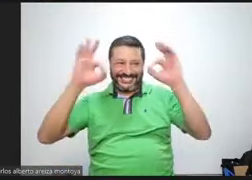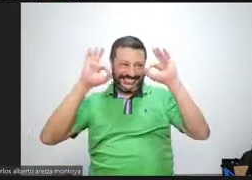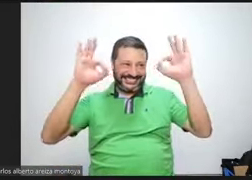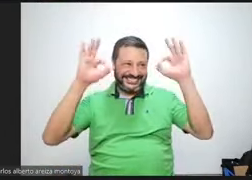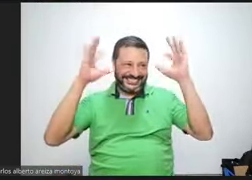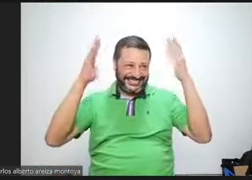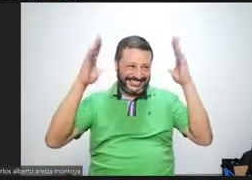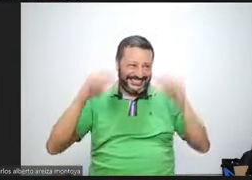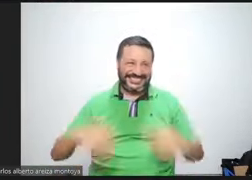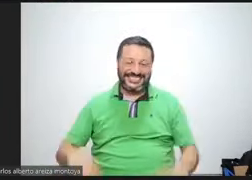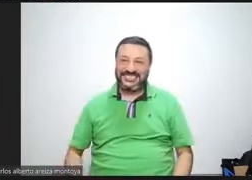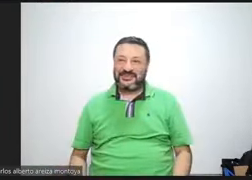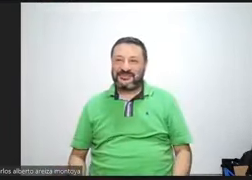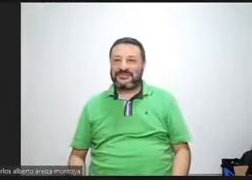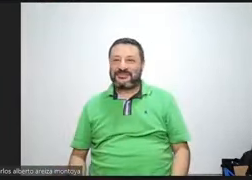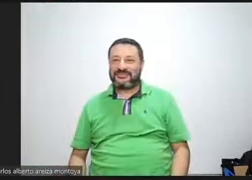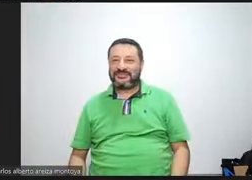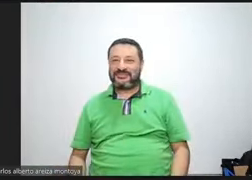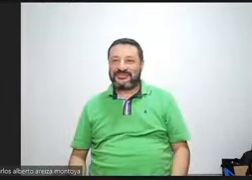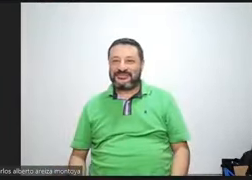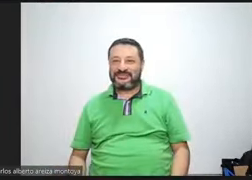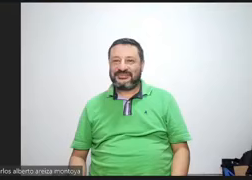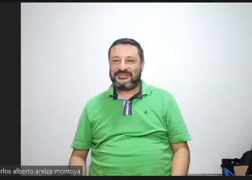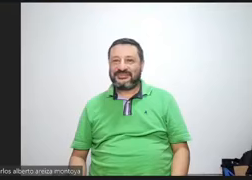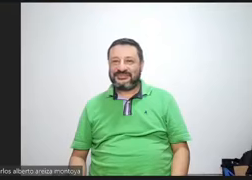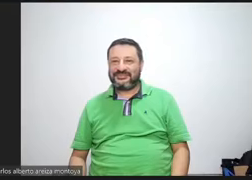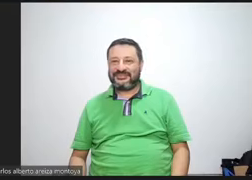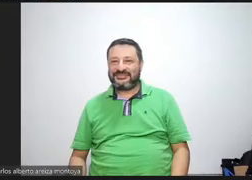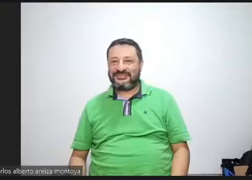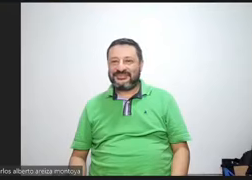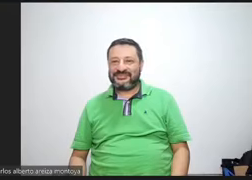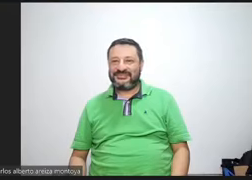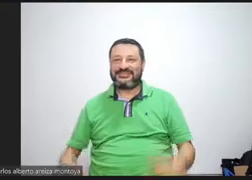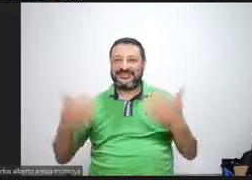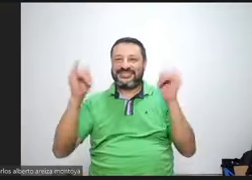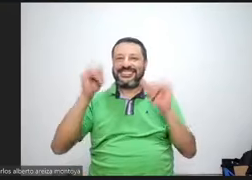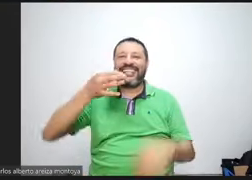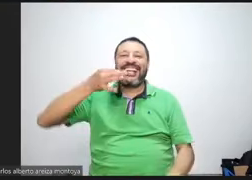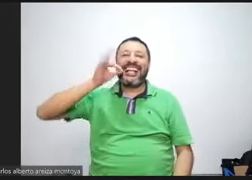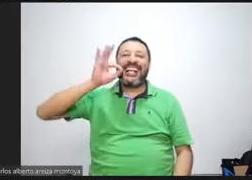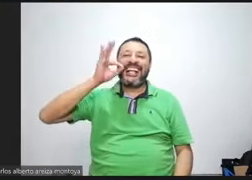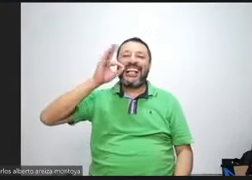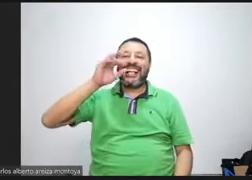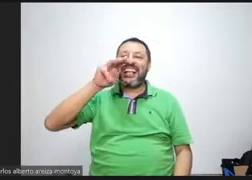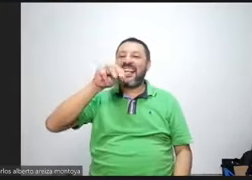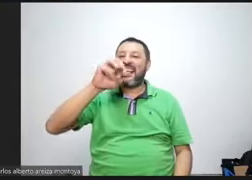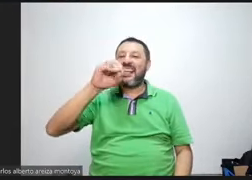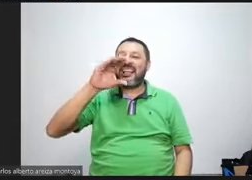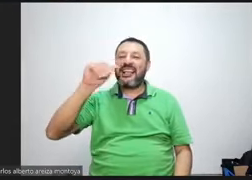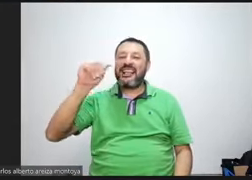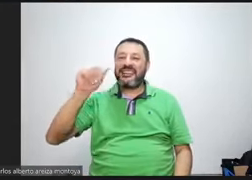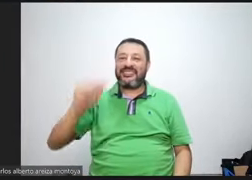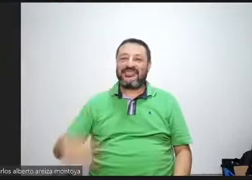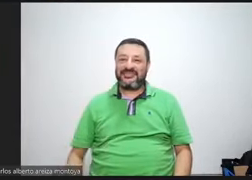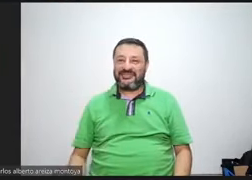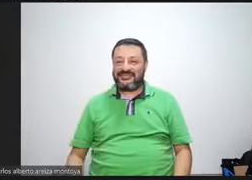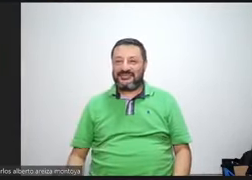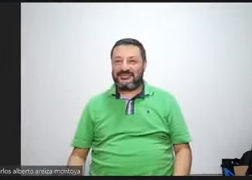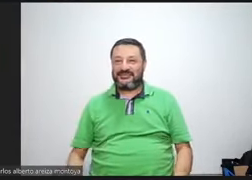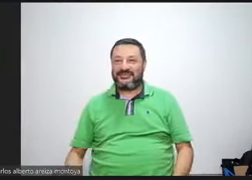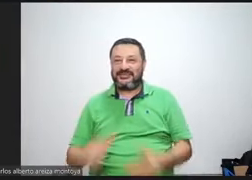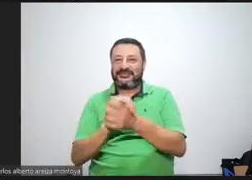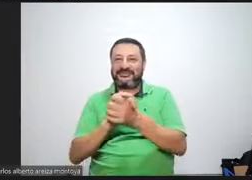moca. Entonces, y así todas. Entonces, ellas, nuestro postrecito de café moca, ella sabe que café la moca. Quiero, que la